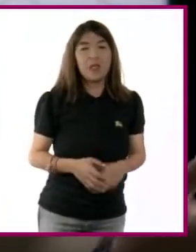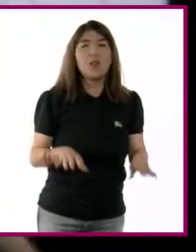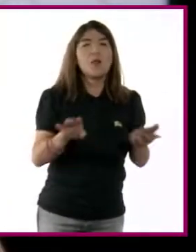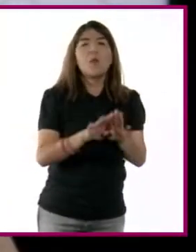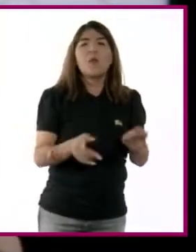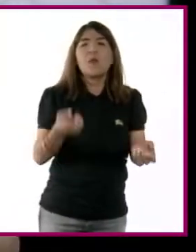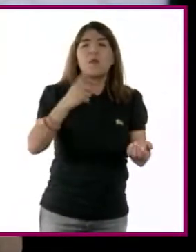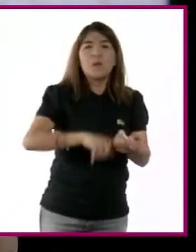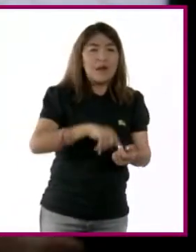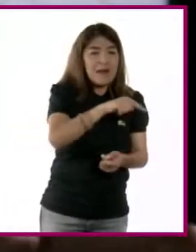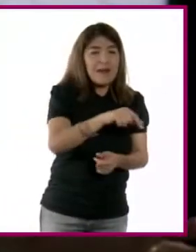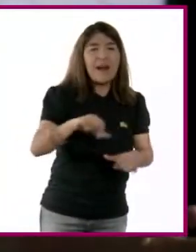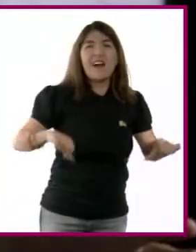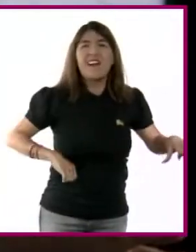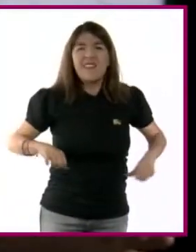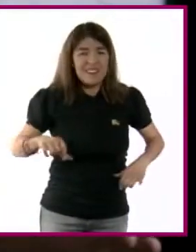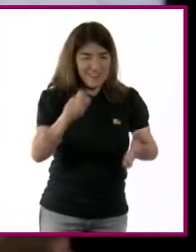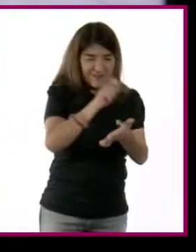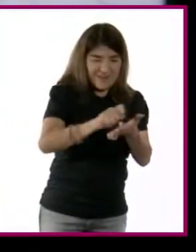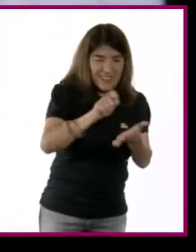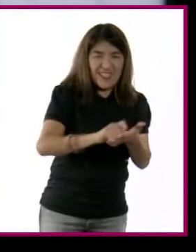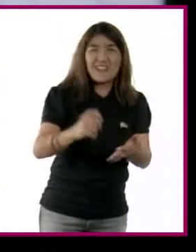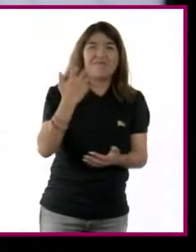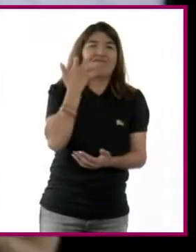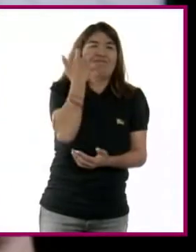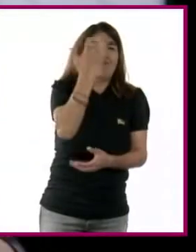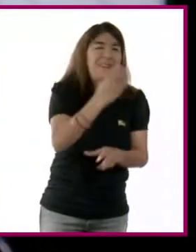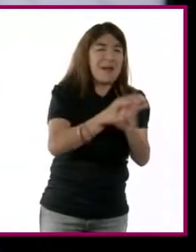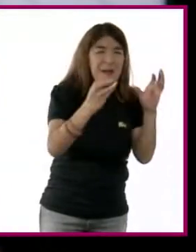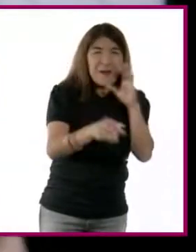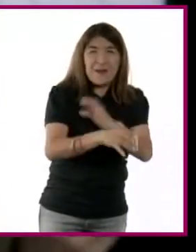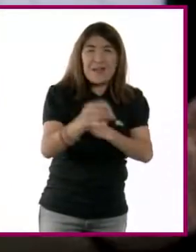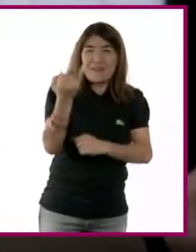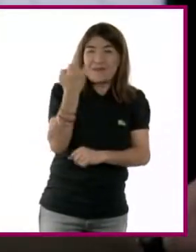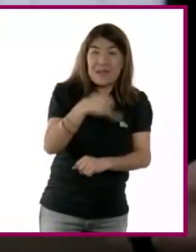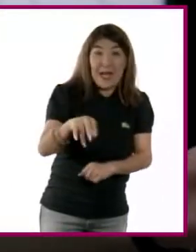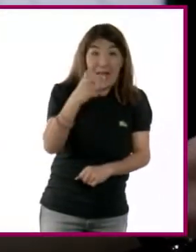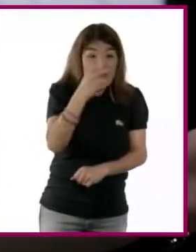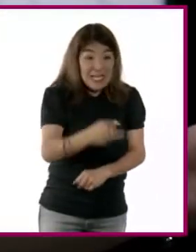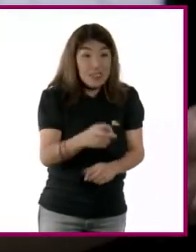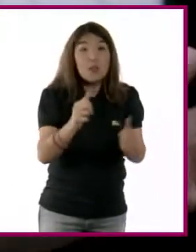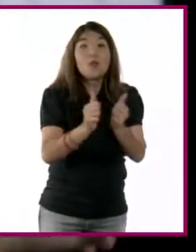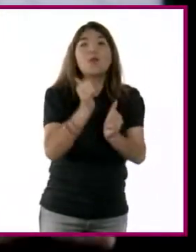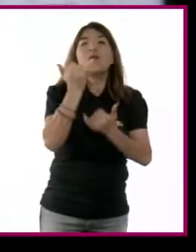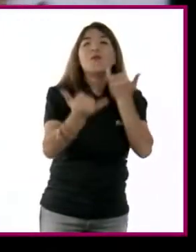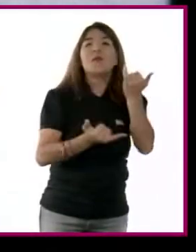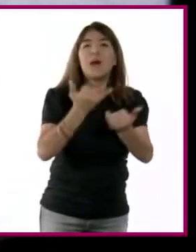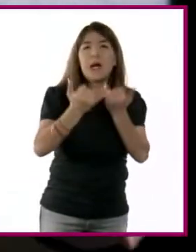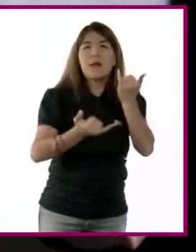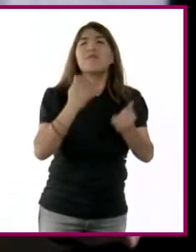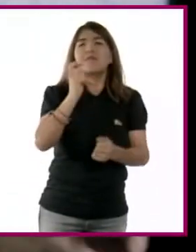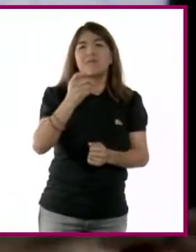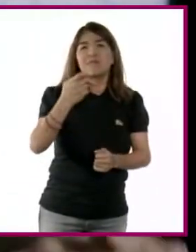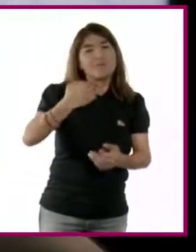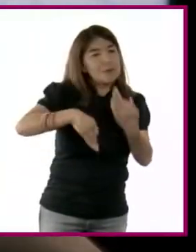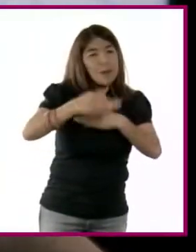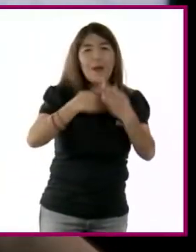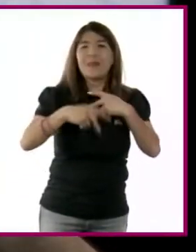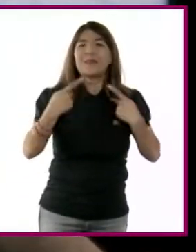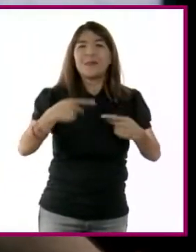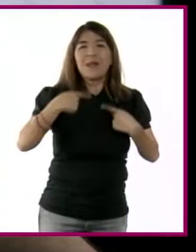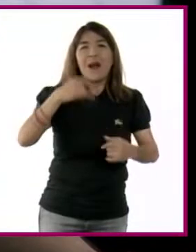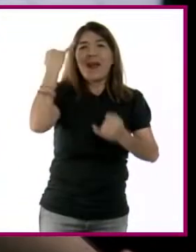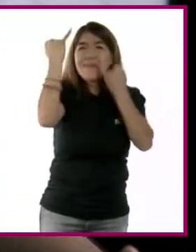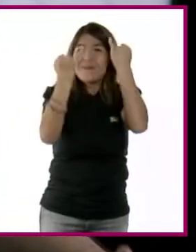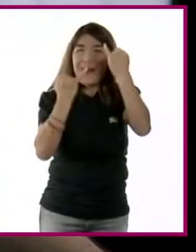transgresión. La exageración del absurdo es una forma de juego con nuestra imaginación. Y como todo juego nos